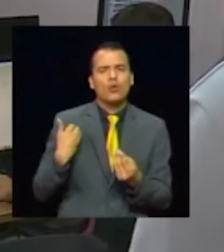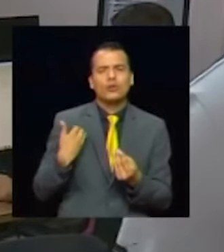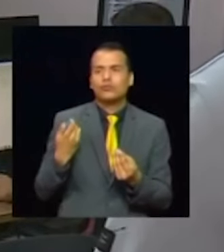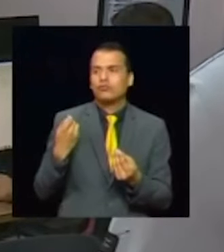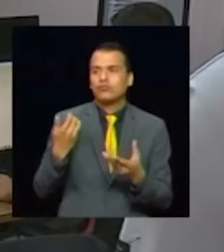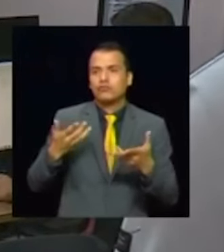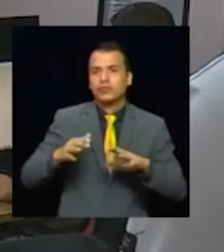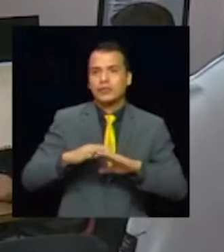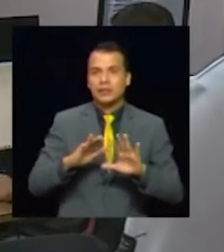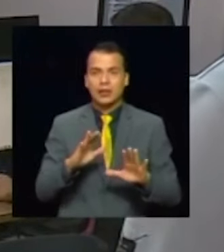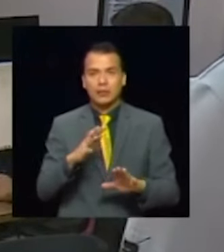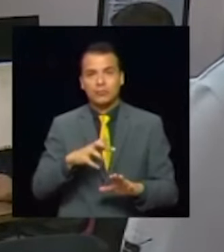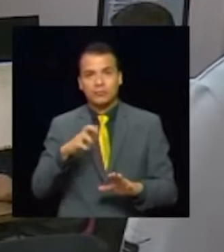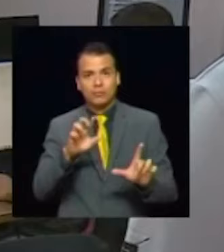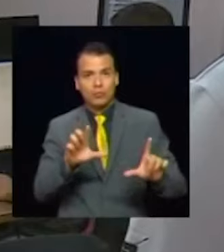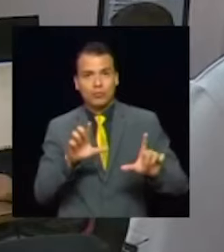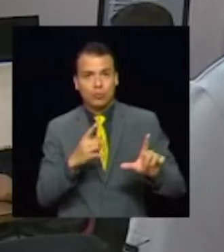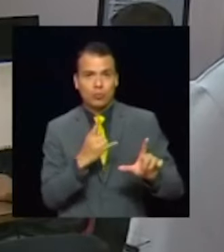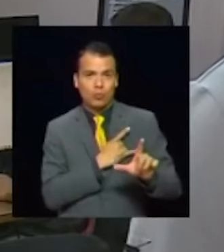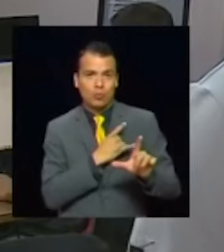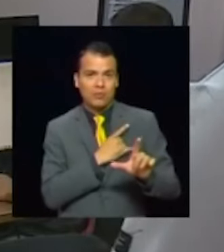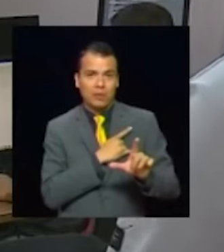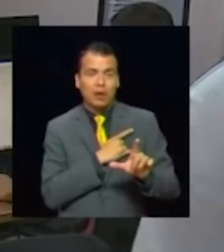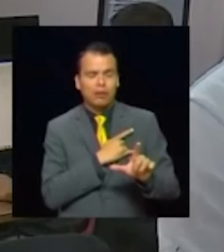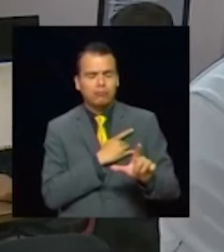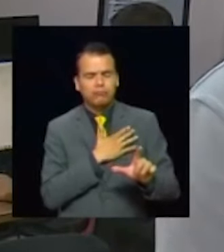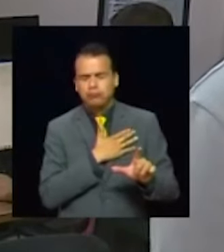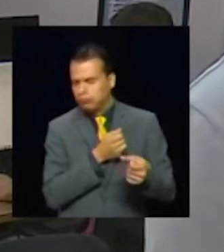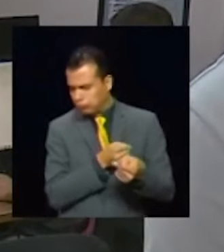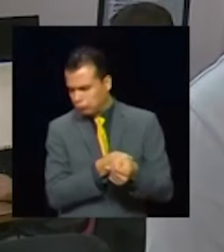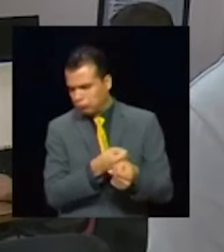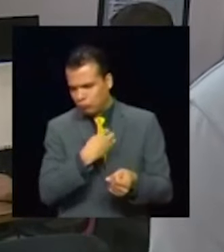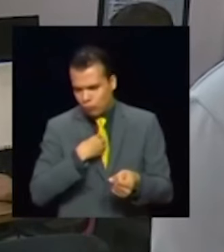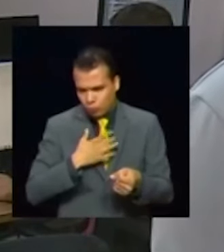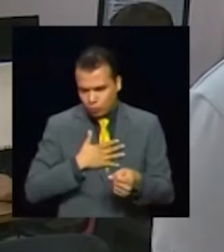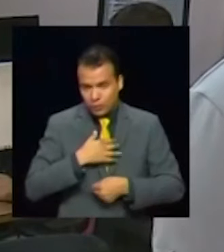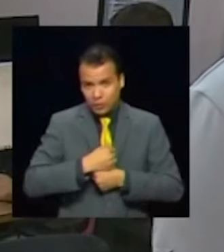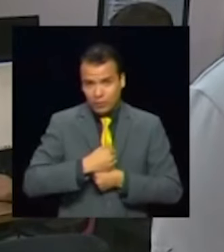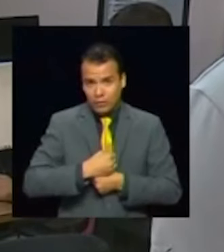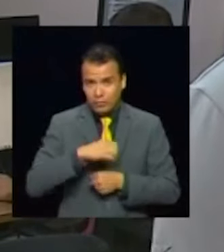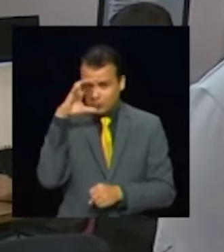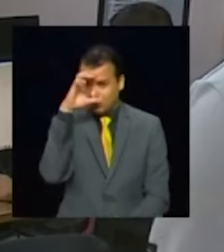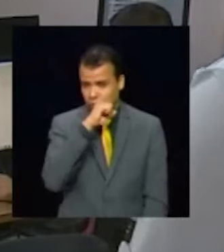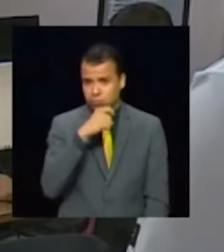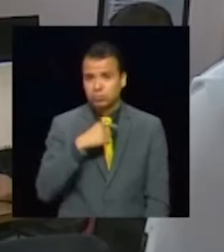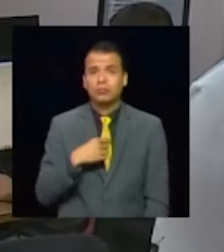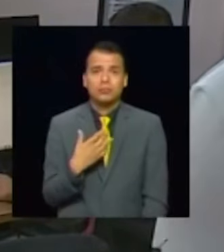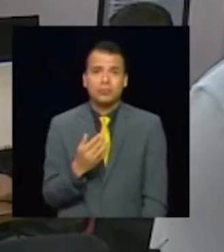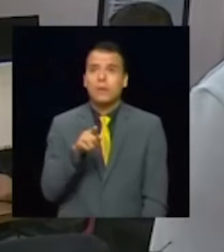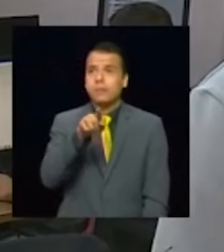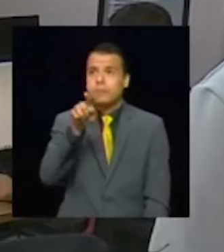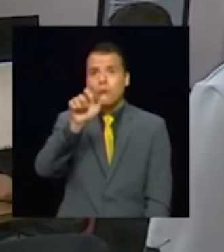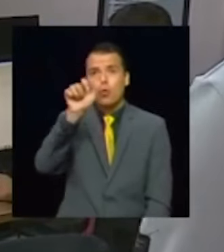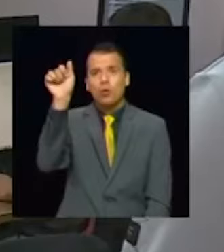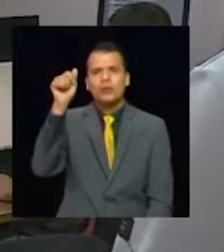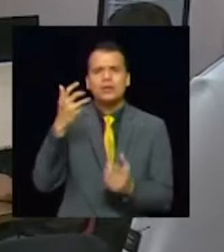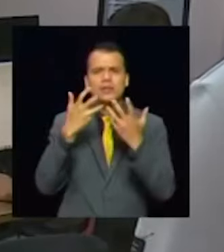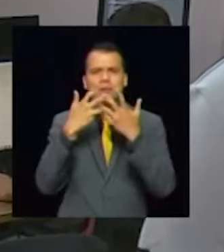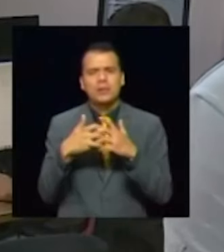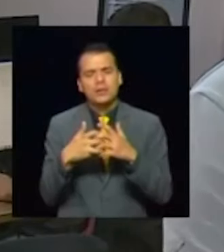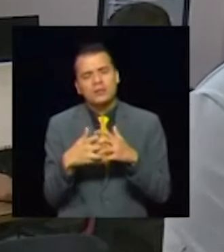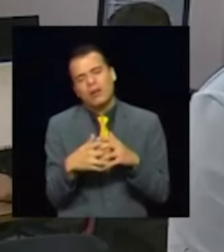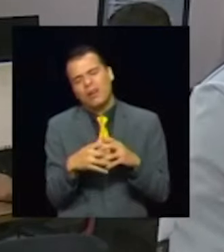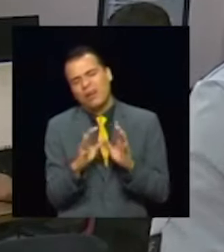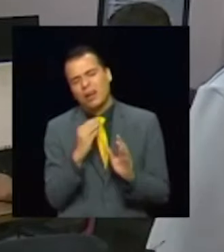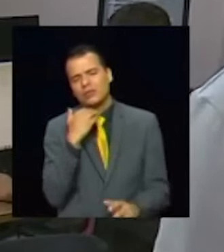la universidad, porque pues creen en ese potencial que muchas empresas no... Tal vez tiene